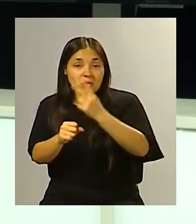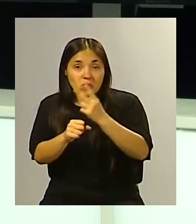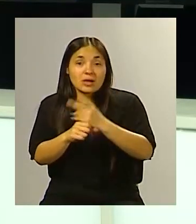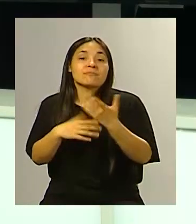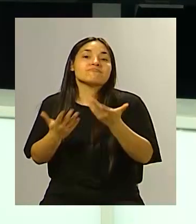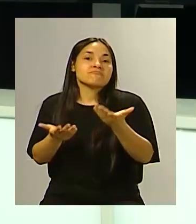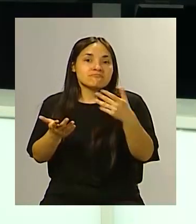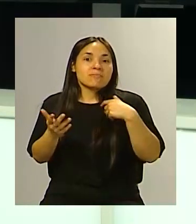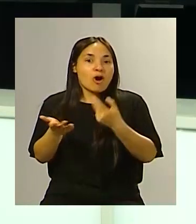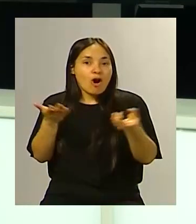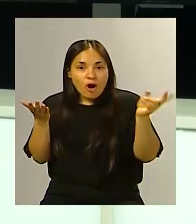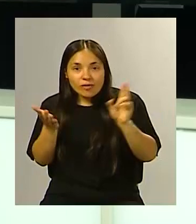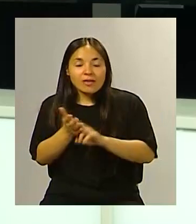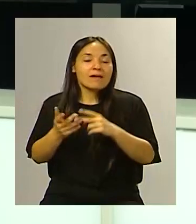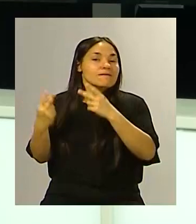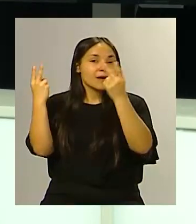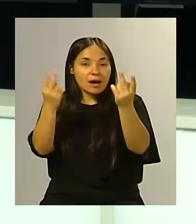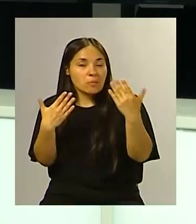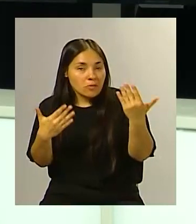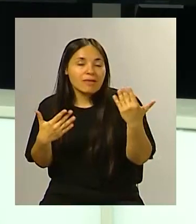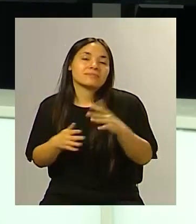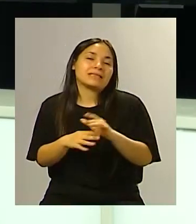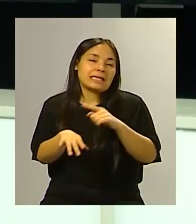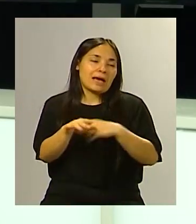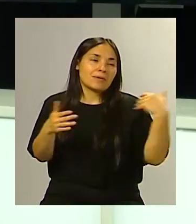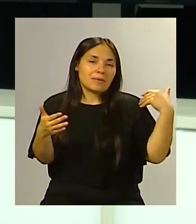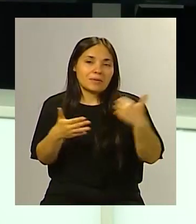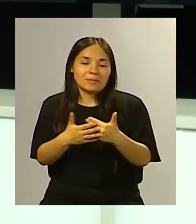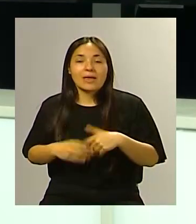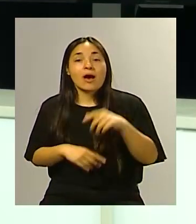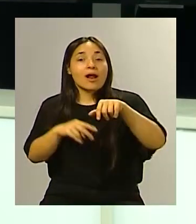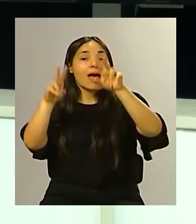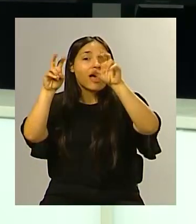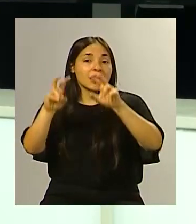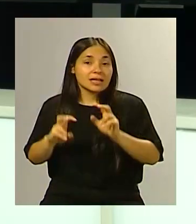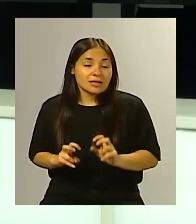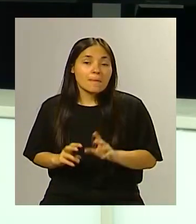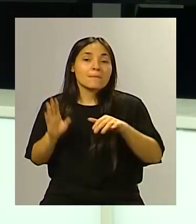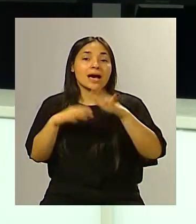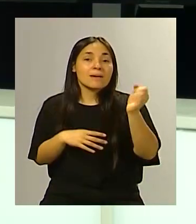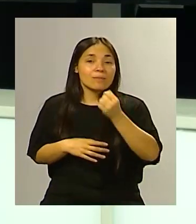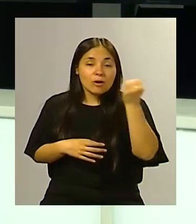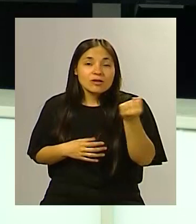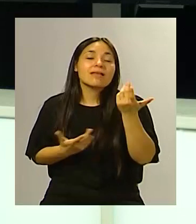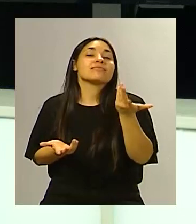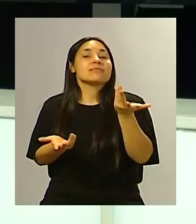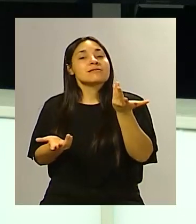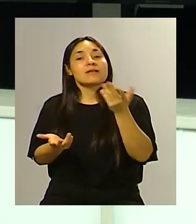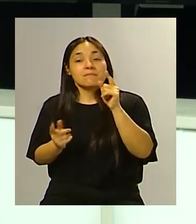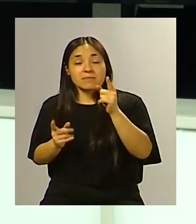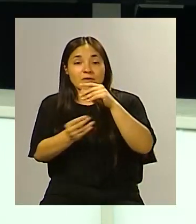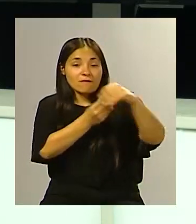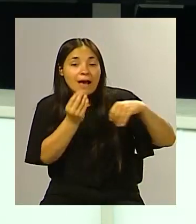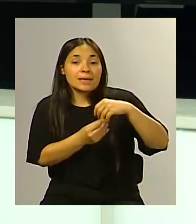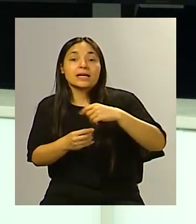que demoró bastante tiempo. Vamos a analizar el tema, vamos a analizar destinos, cuáles son las prioridades, lo que eligen las familias y los